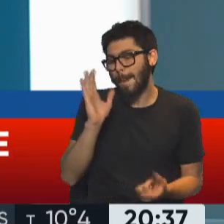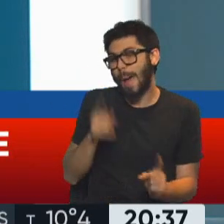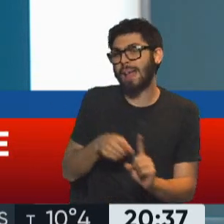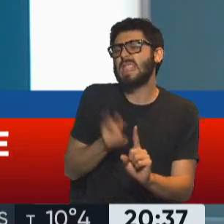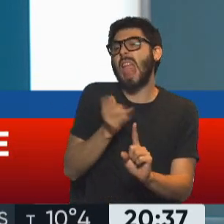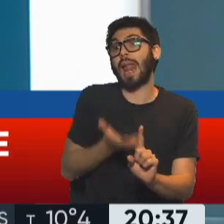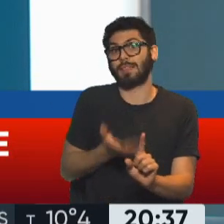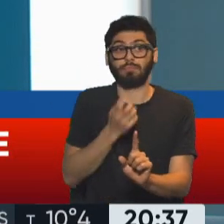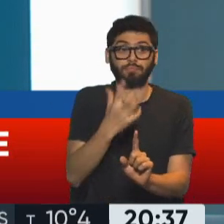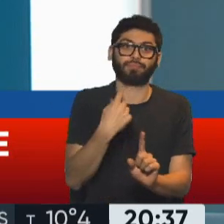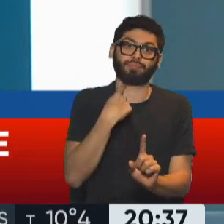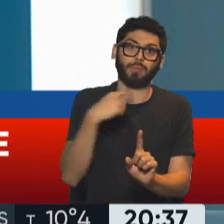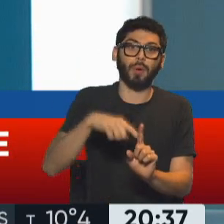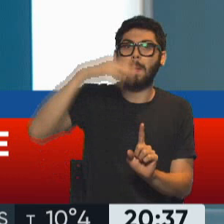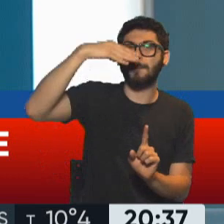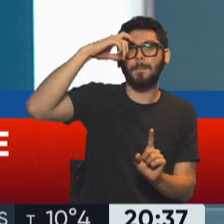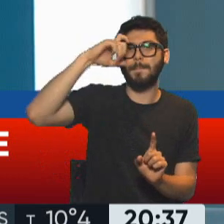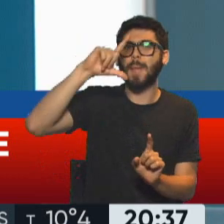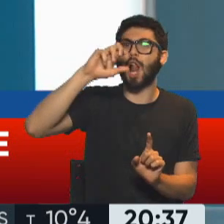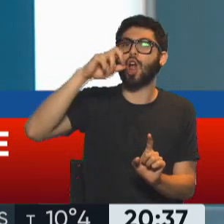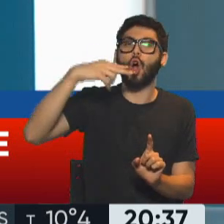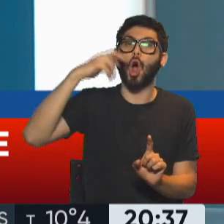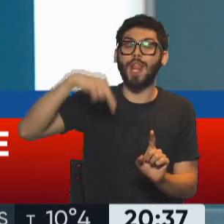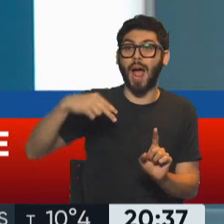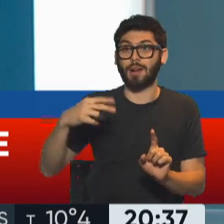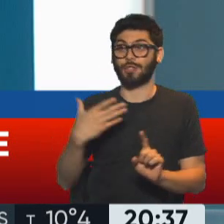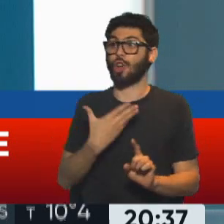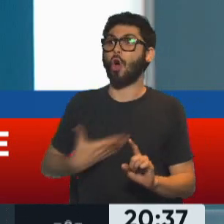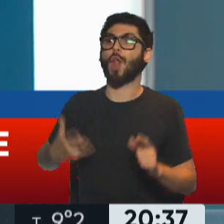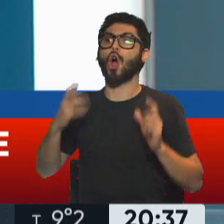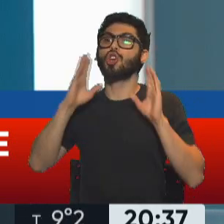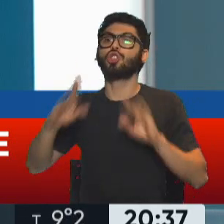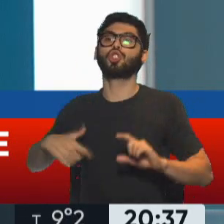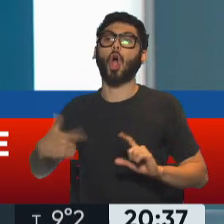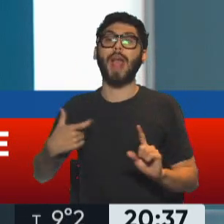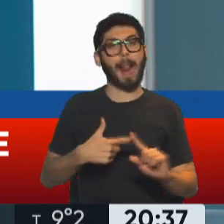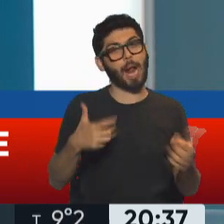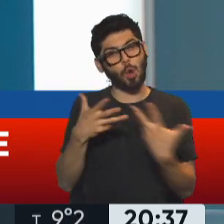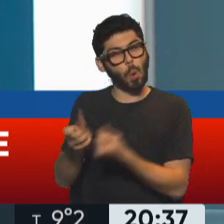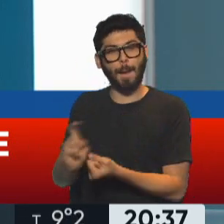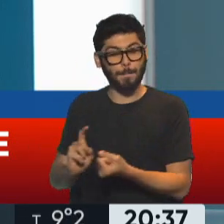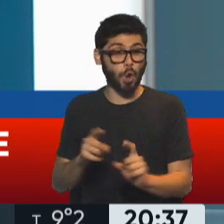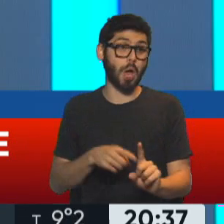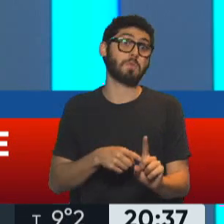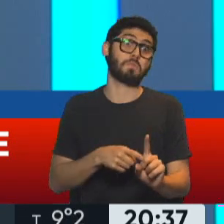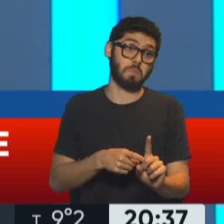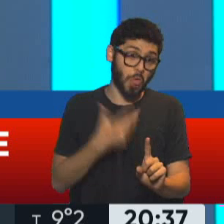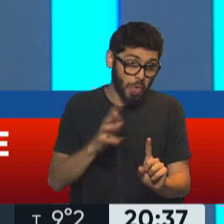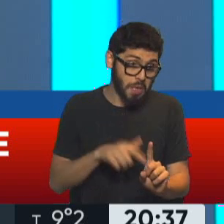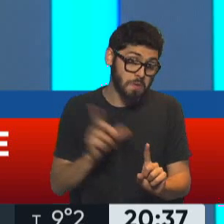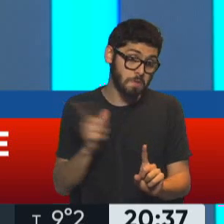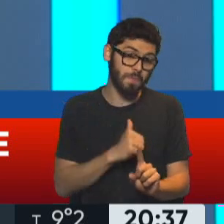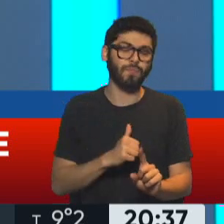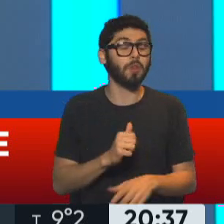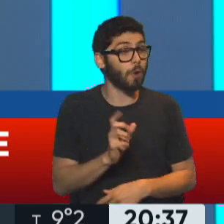acompañado gobiernos que no precisamente tenían un pensamiento social, me parece, ¿no? No, pero lo dice. Yo creo que no